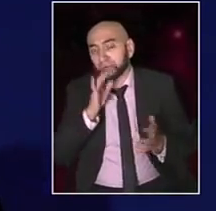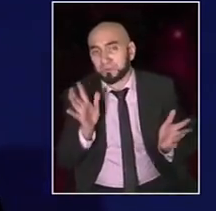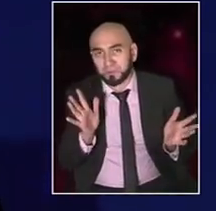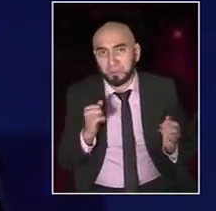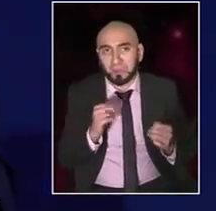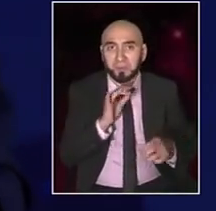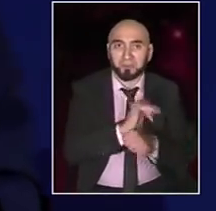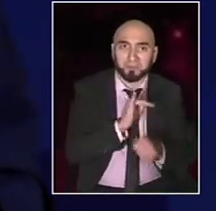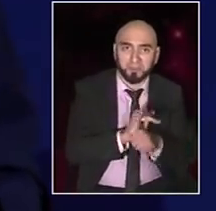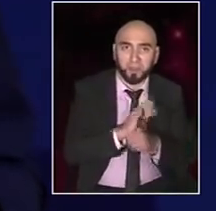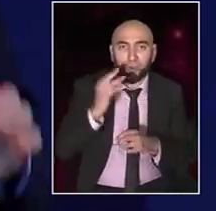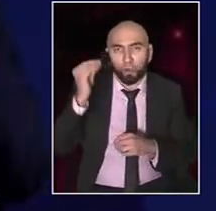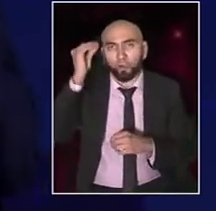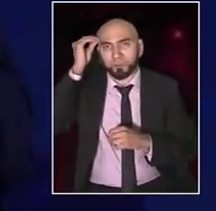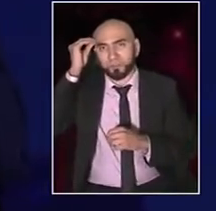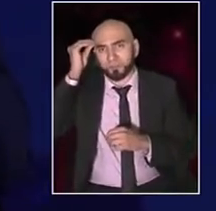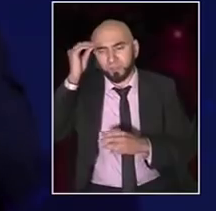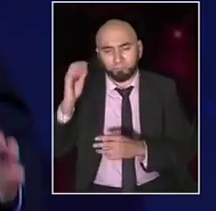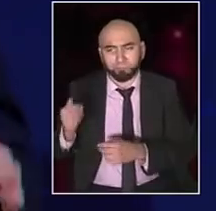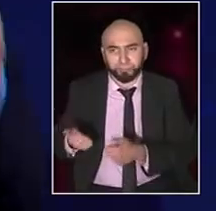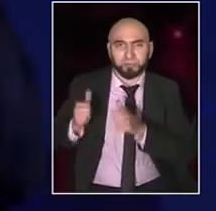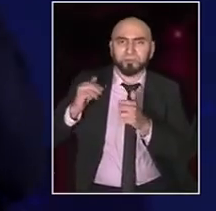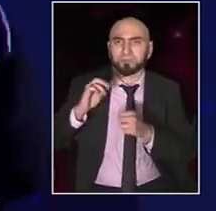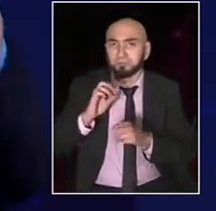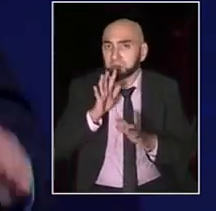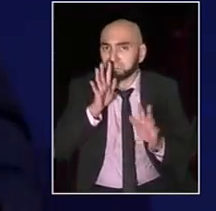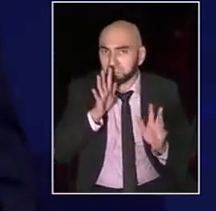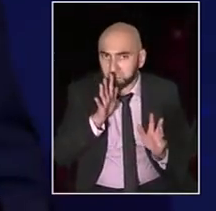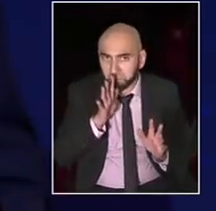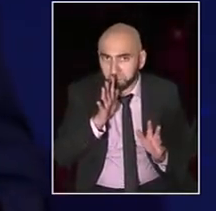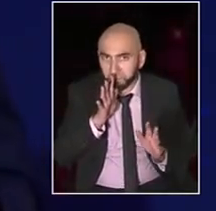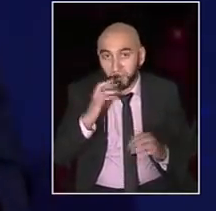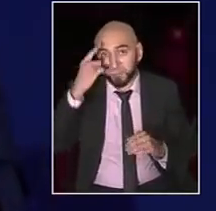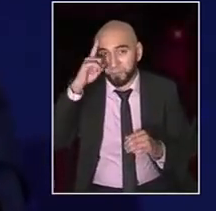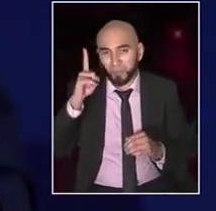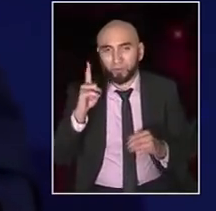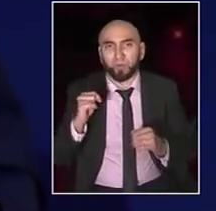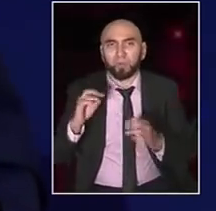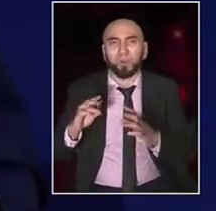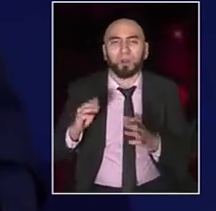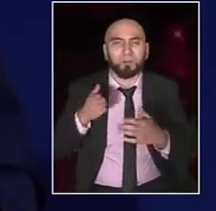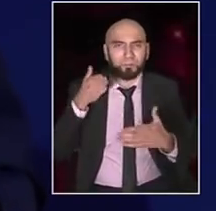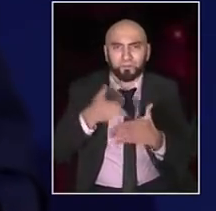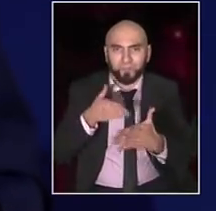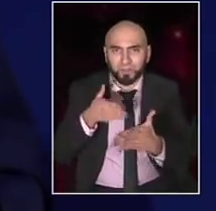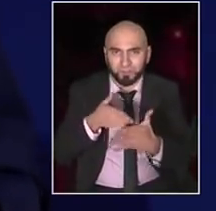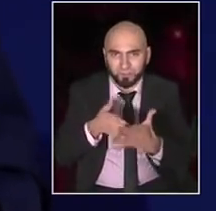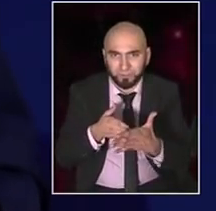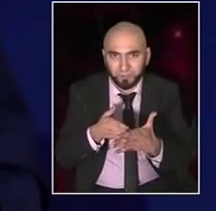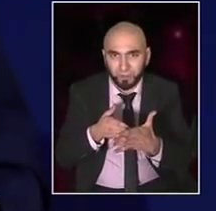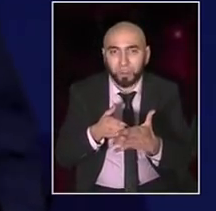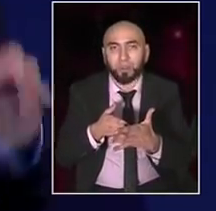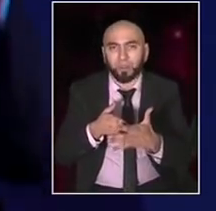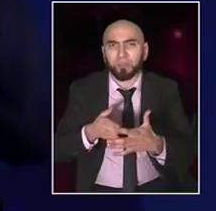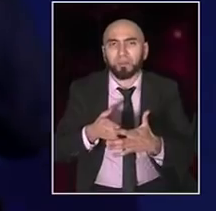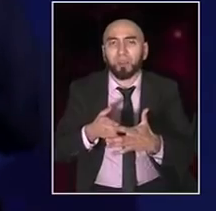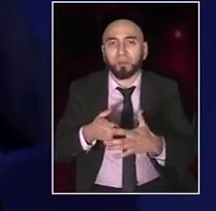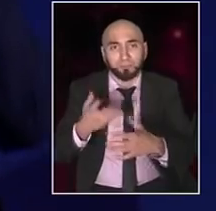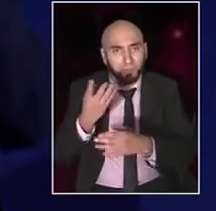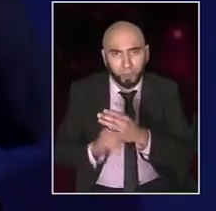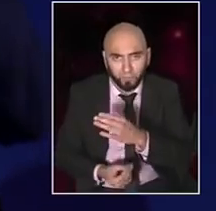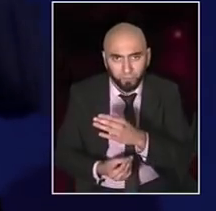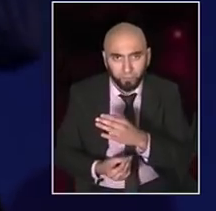con conciencia nos va a superar, pero lo que estamos generando es una brecha con la inteligencia artificial que no vamos a poder recuperar. Porque